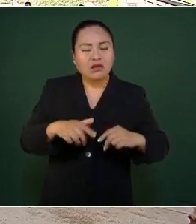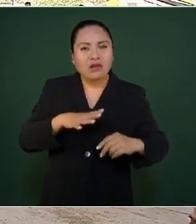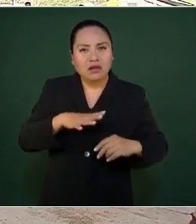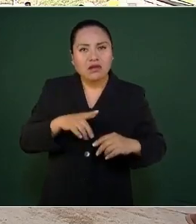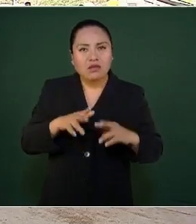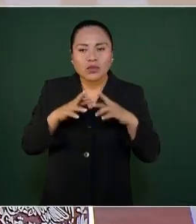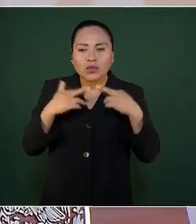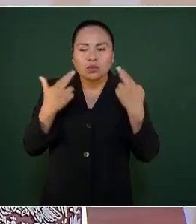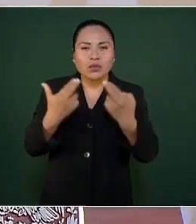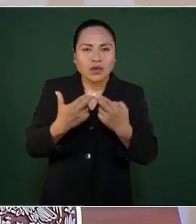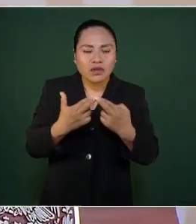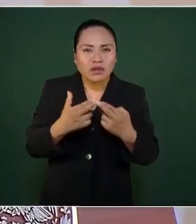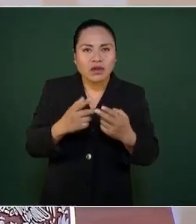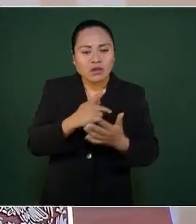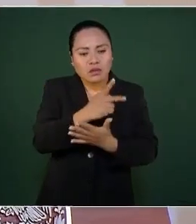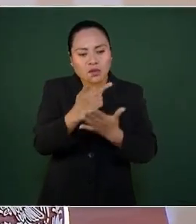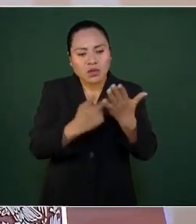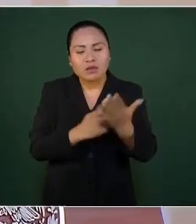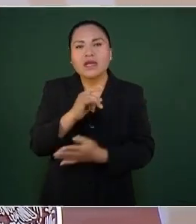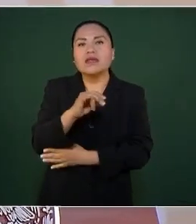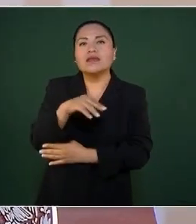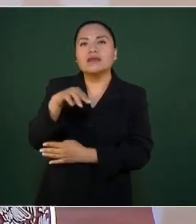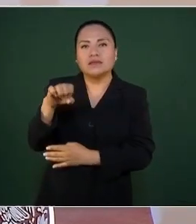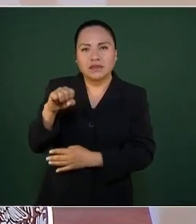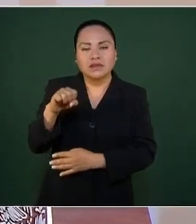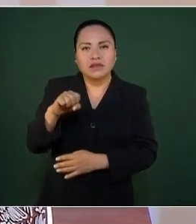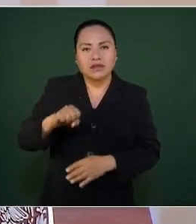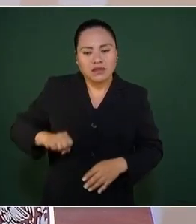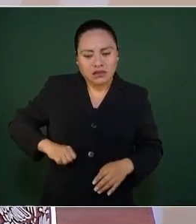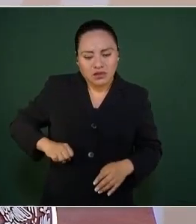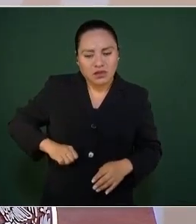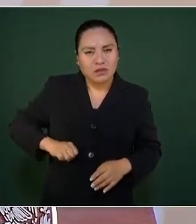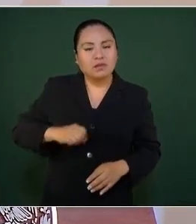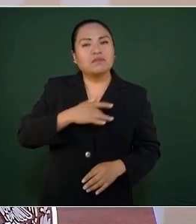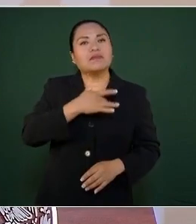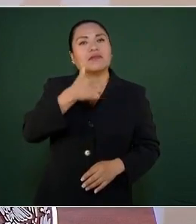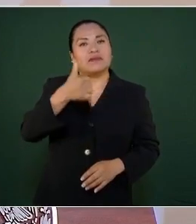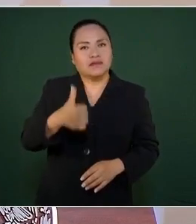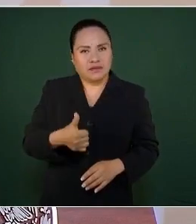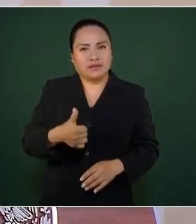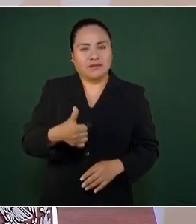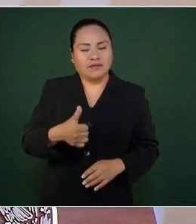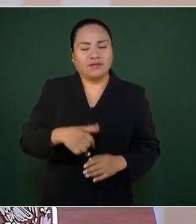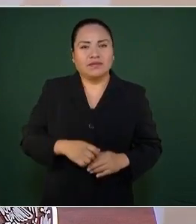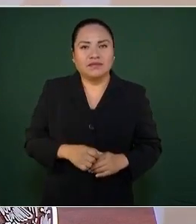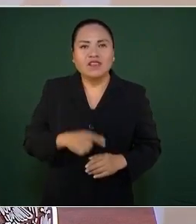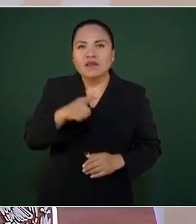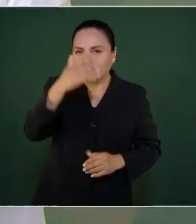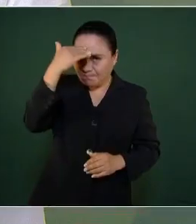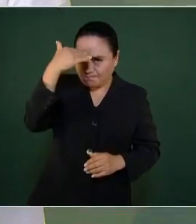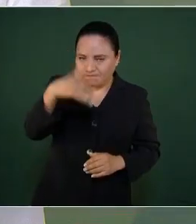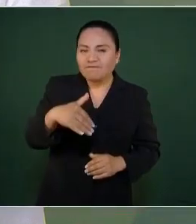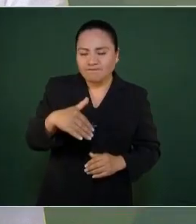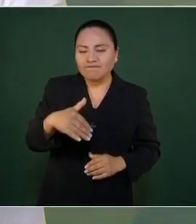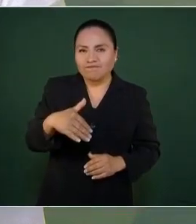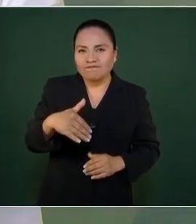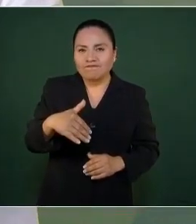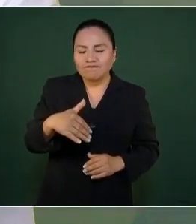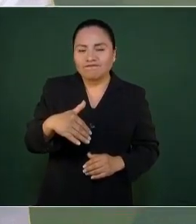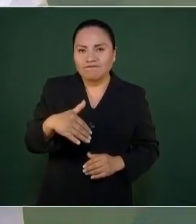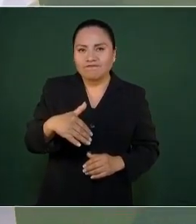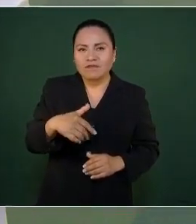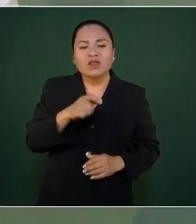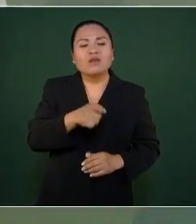el programa IMSS Bienestar, porque como ustedes saben, tenemos el